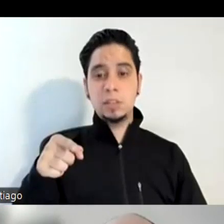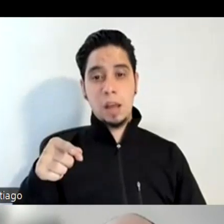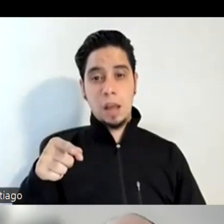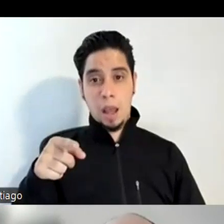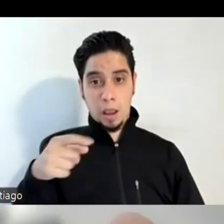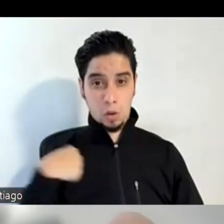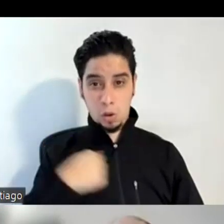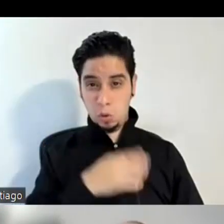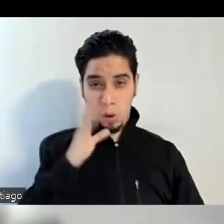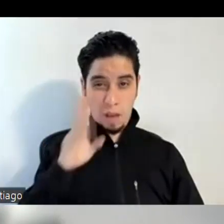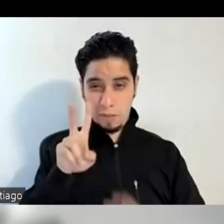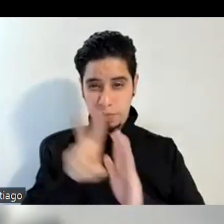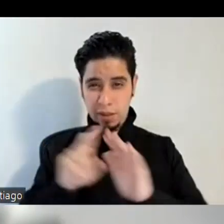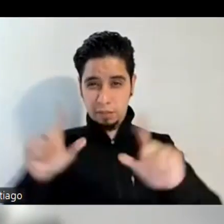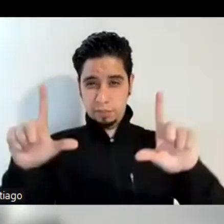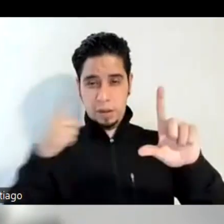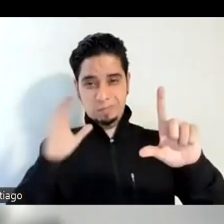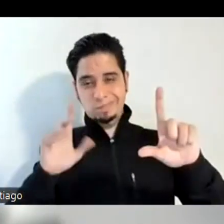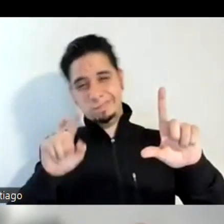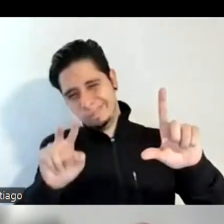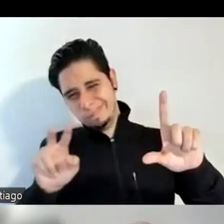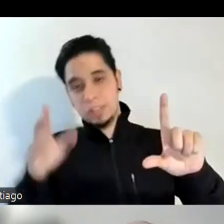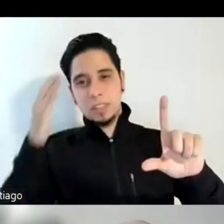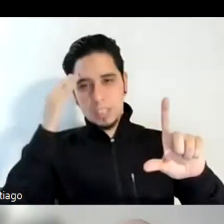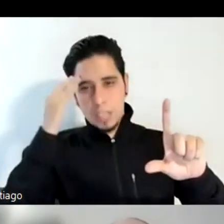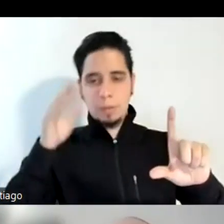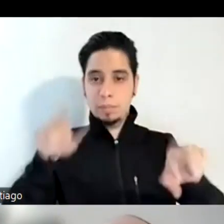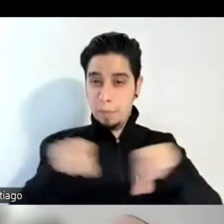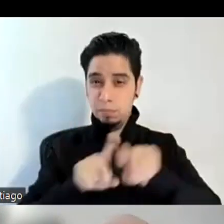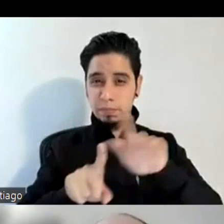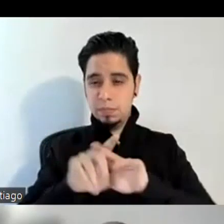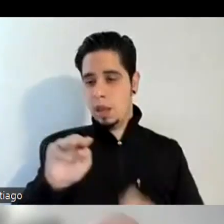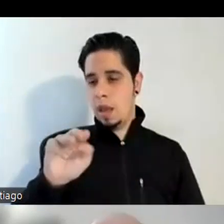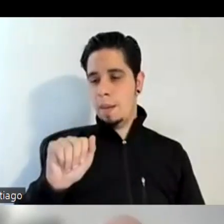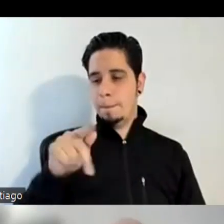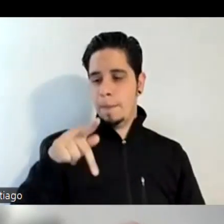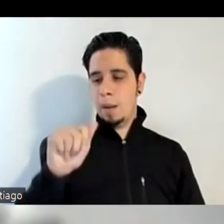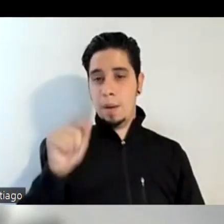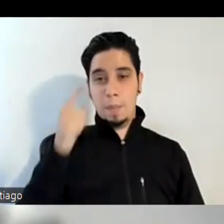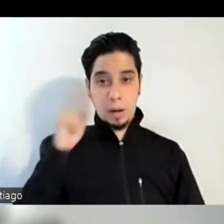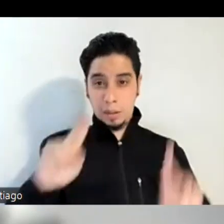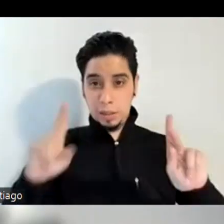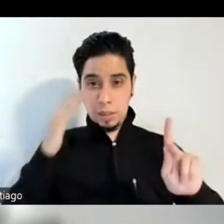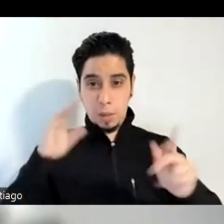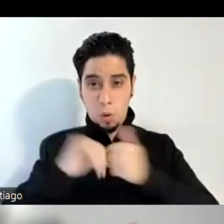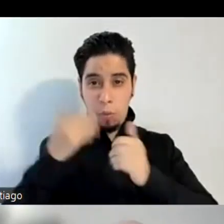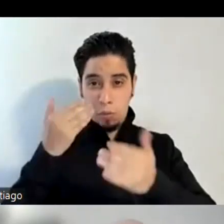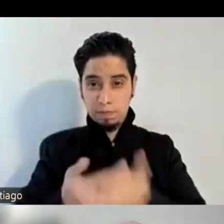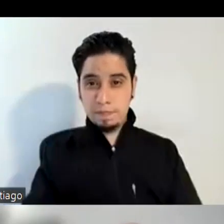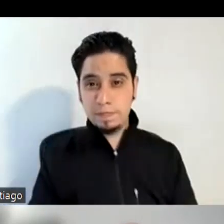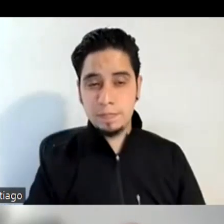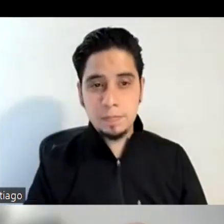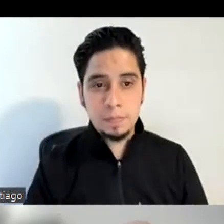un videito. Adelante vamos a poner un mapa y un videito de cómo llegar al Arsenal. Muy bien, excelente.